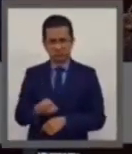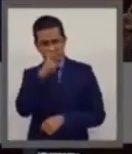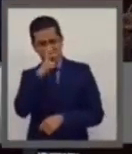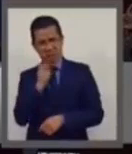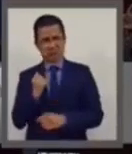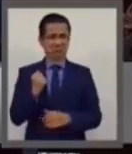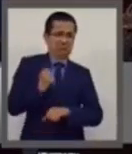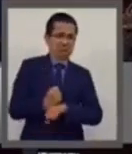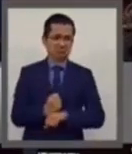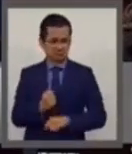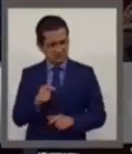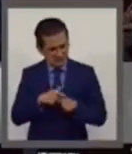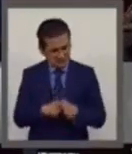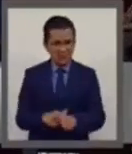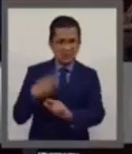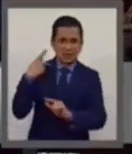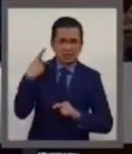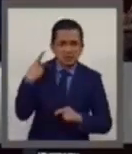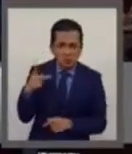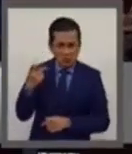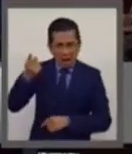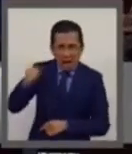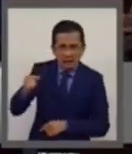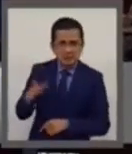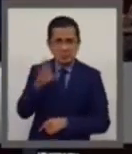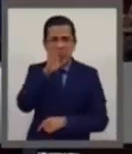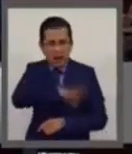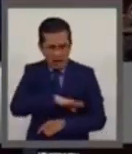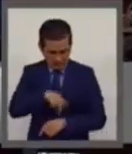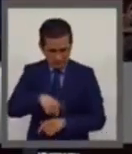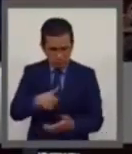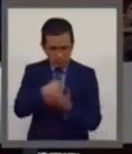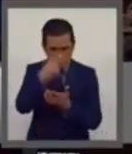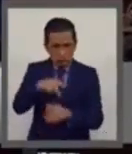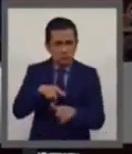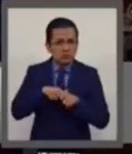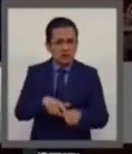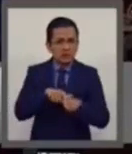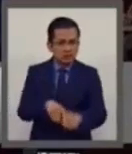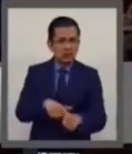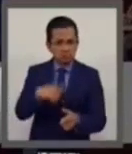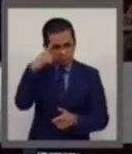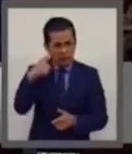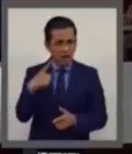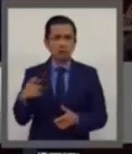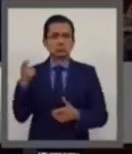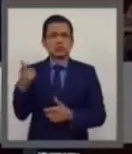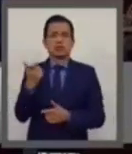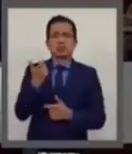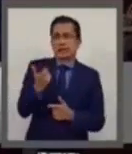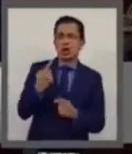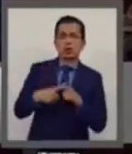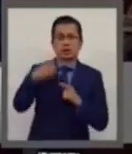y mezquino que perdura en la Ciudad de México nos contagie y nos ciegue para distribuir el dinero de las y